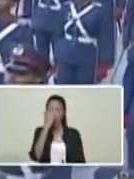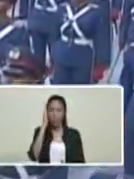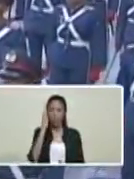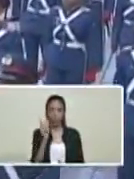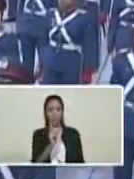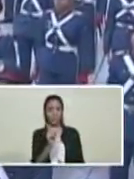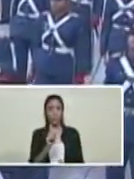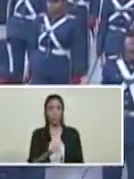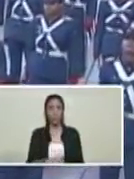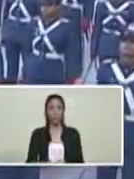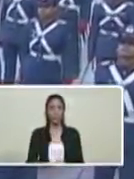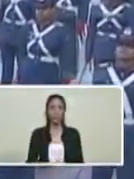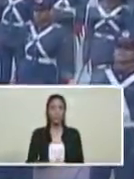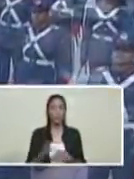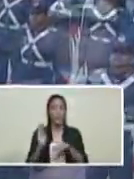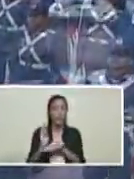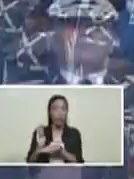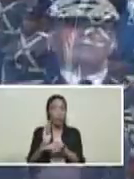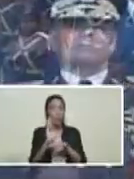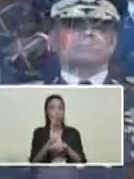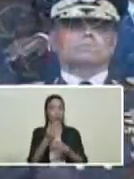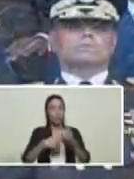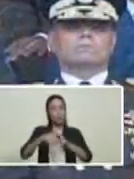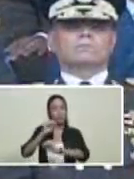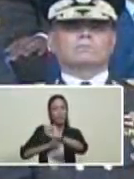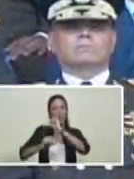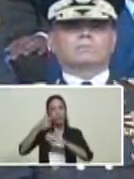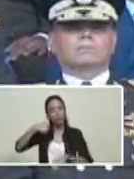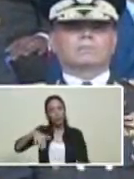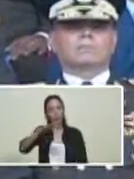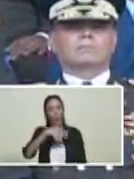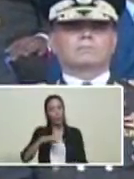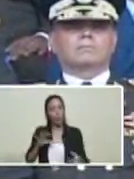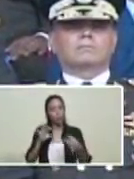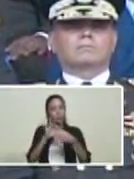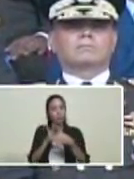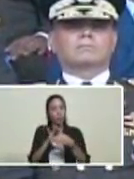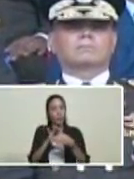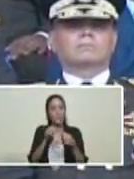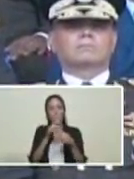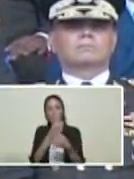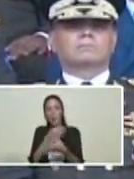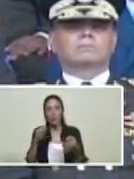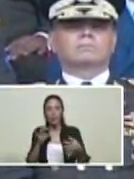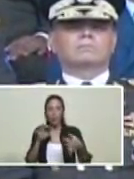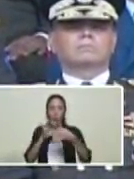y que protege a nuestro pueblo en una sólida unión cívico-militar